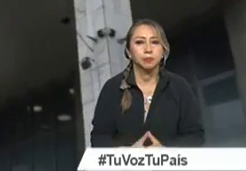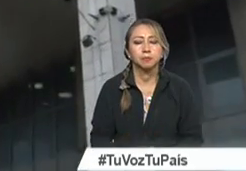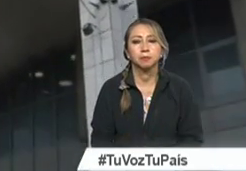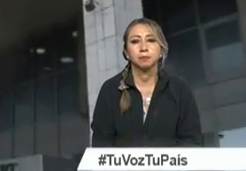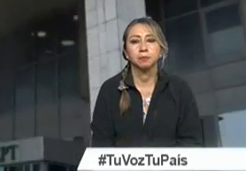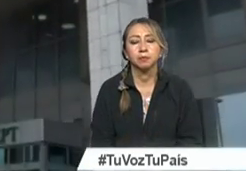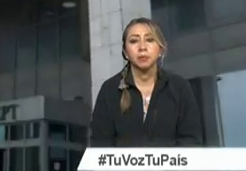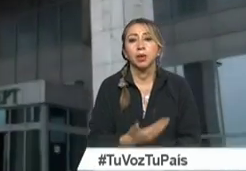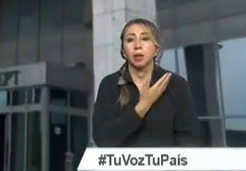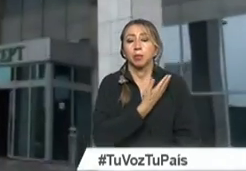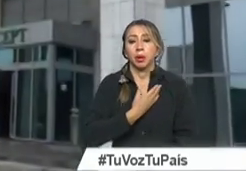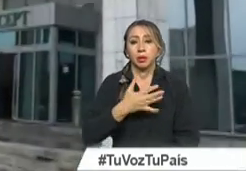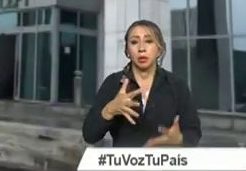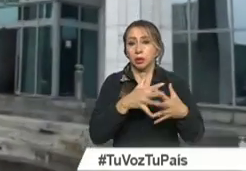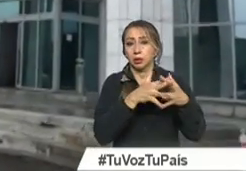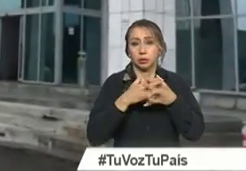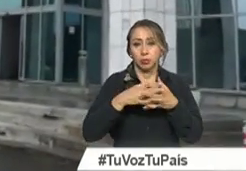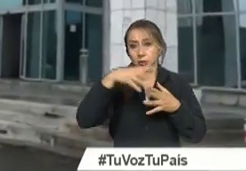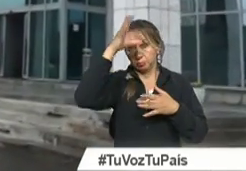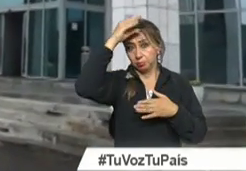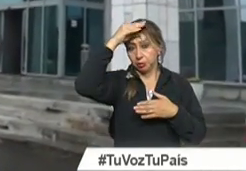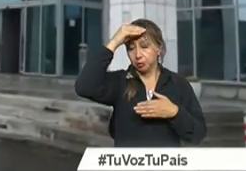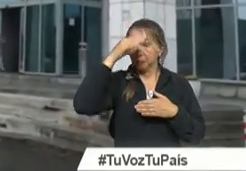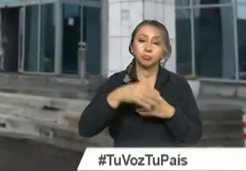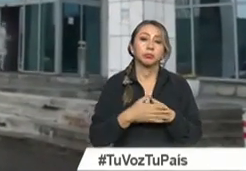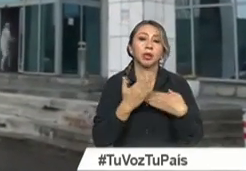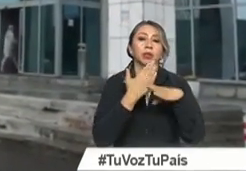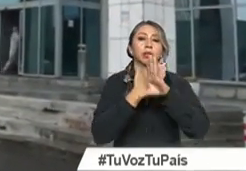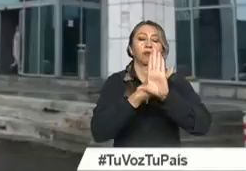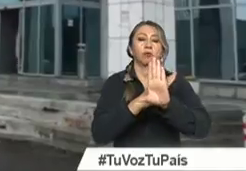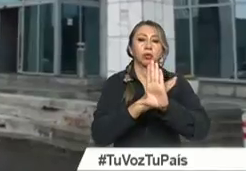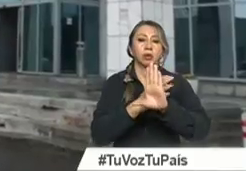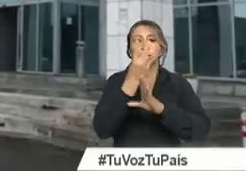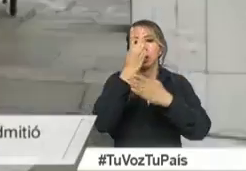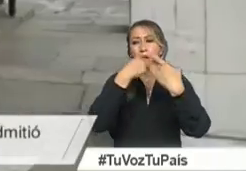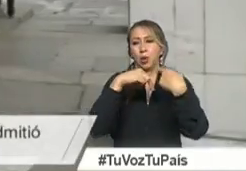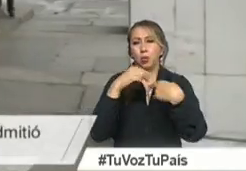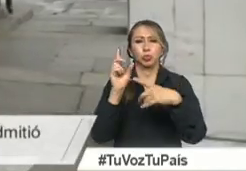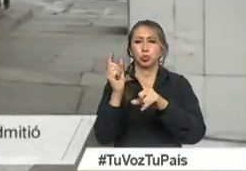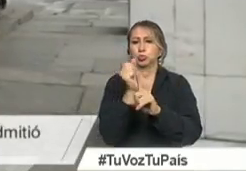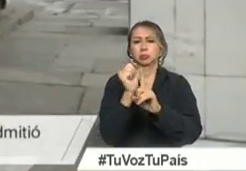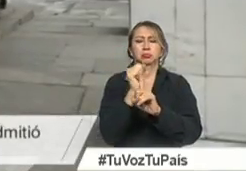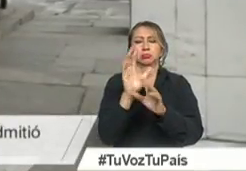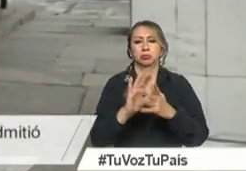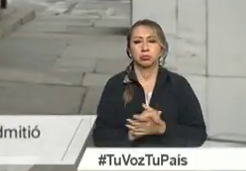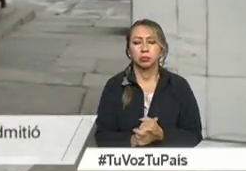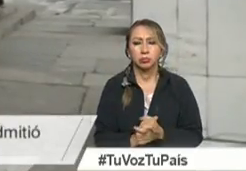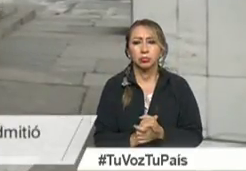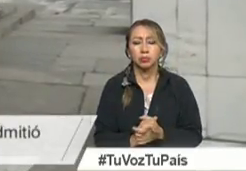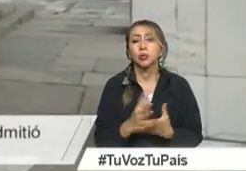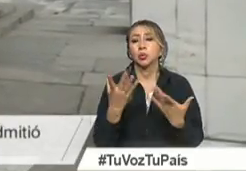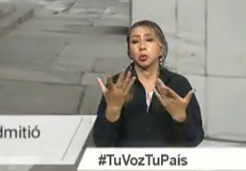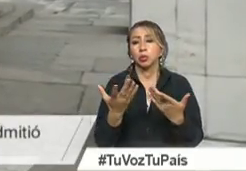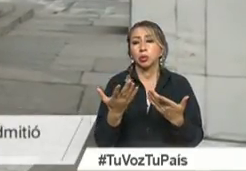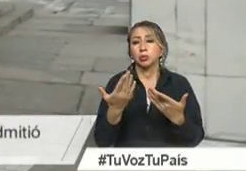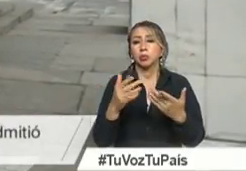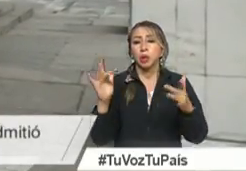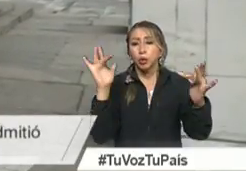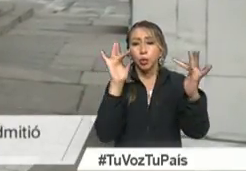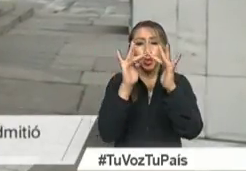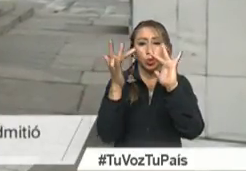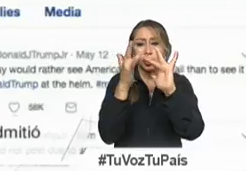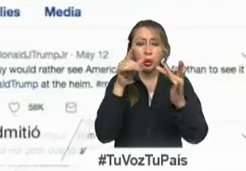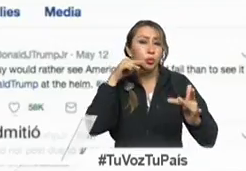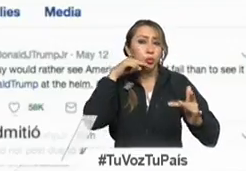el presidente de eeuu donald trump defendió la inocencia de su hijo en la interminable controversia sobre sus contactos con